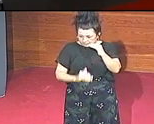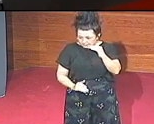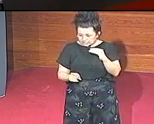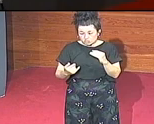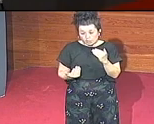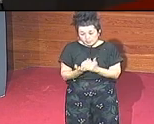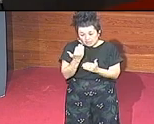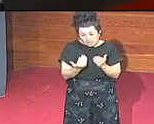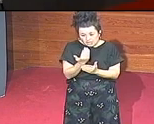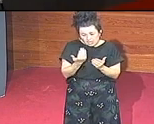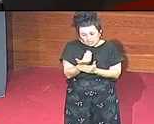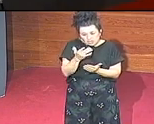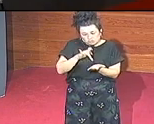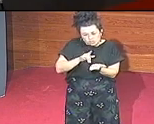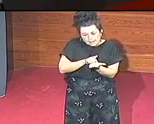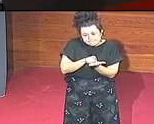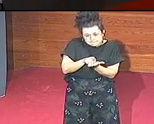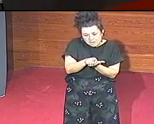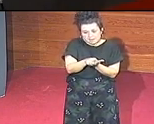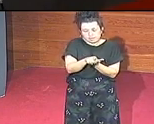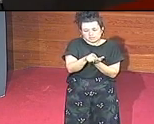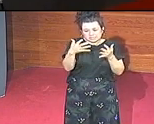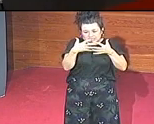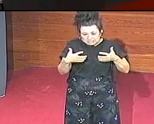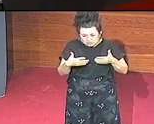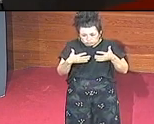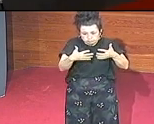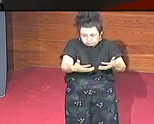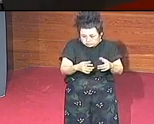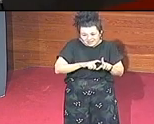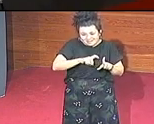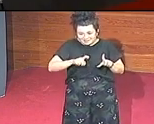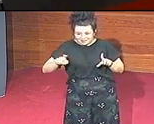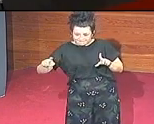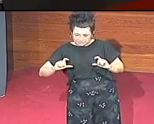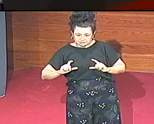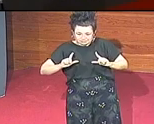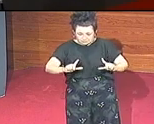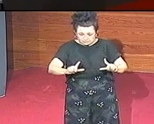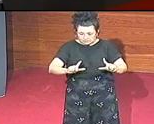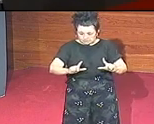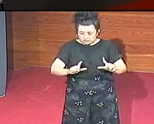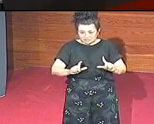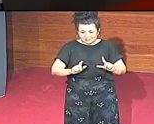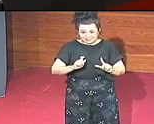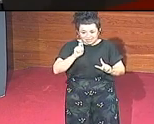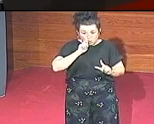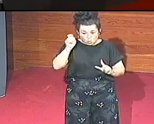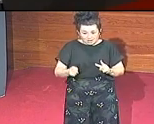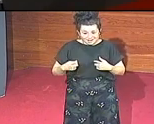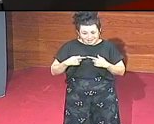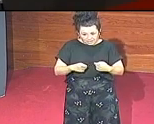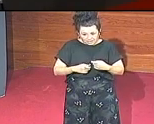vamos haciendo mapas y vamos escribiendo textos y vamos haciendo gráficas de cómo evolucionaba la guerra en ucrania